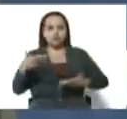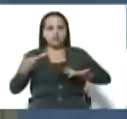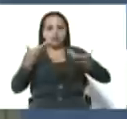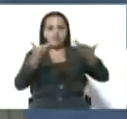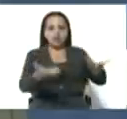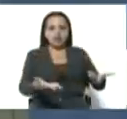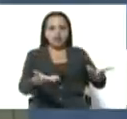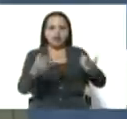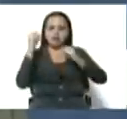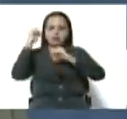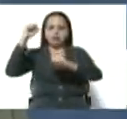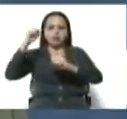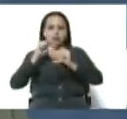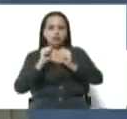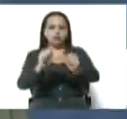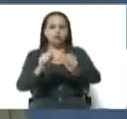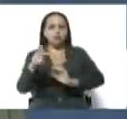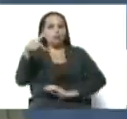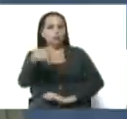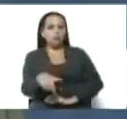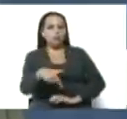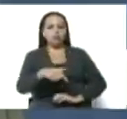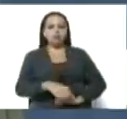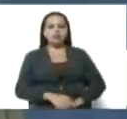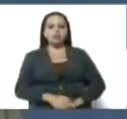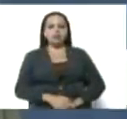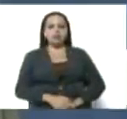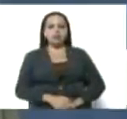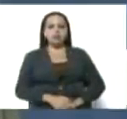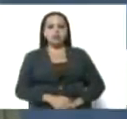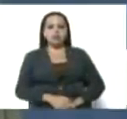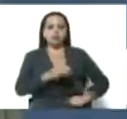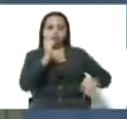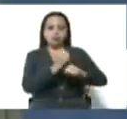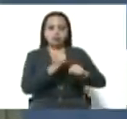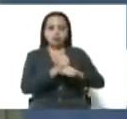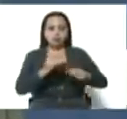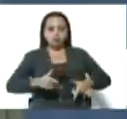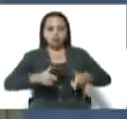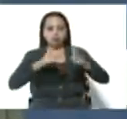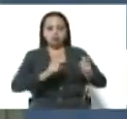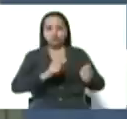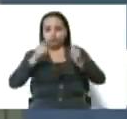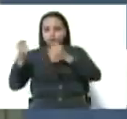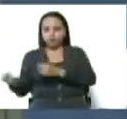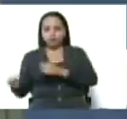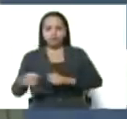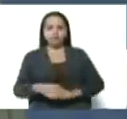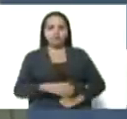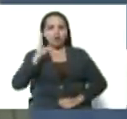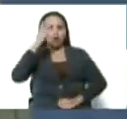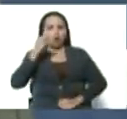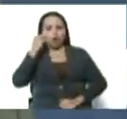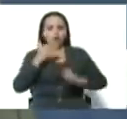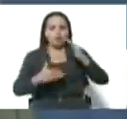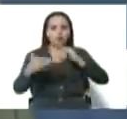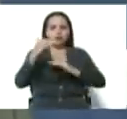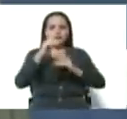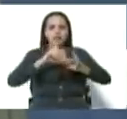invicto hoy su puesto de mando joven mayor general